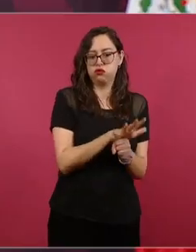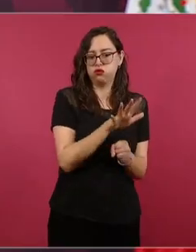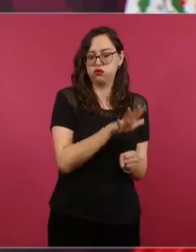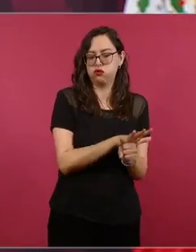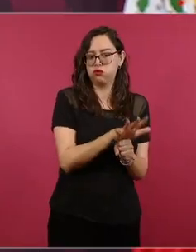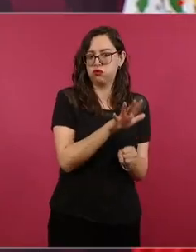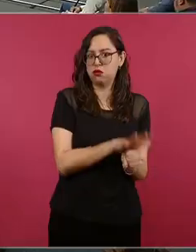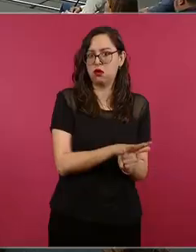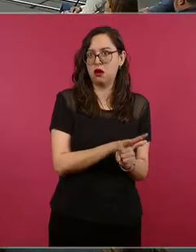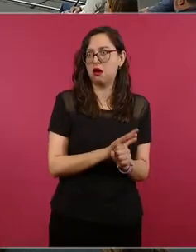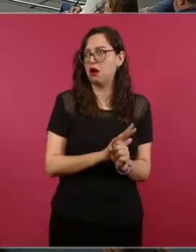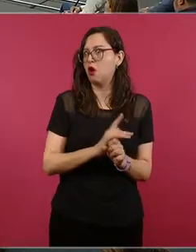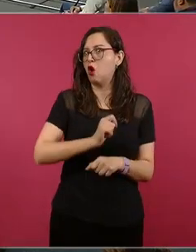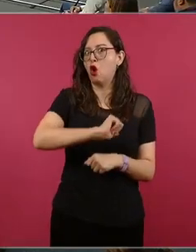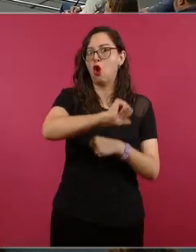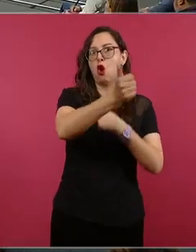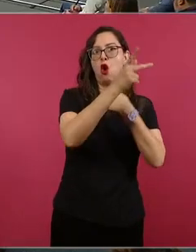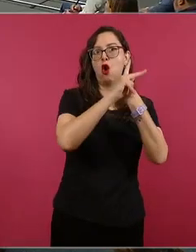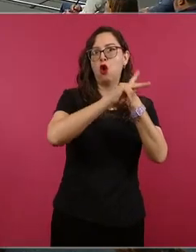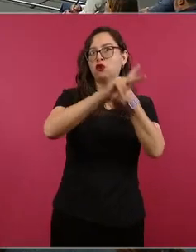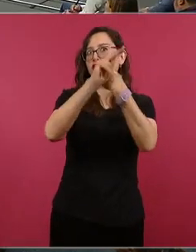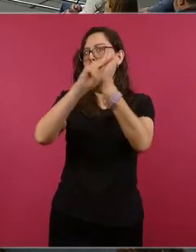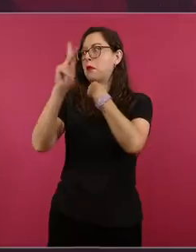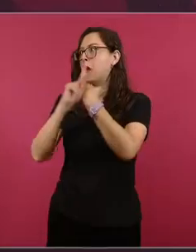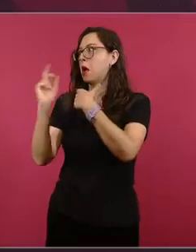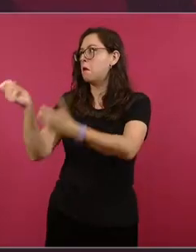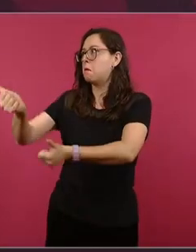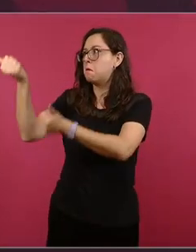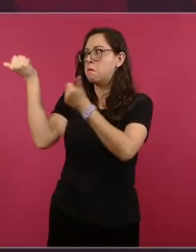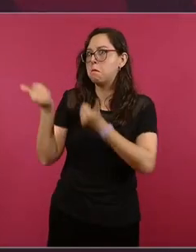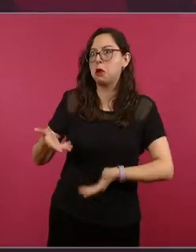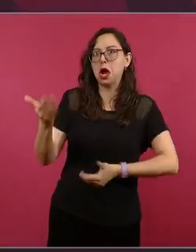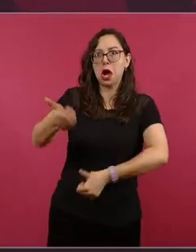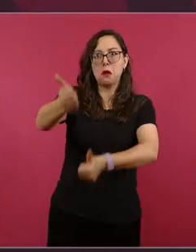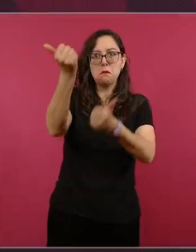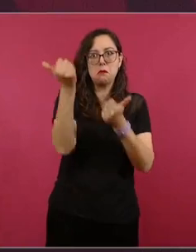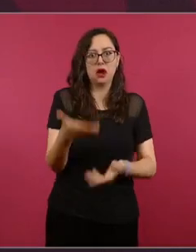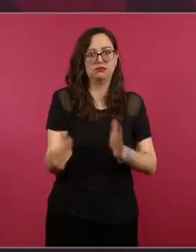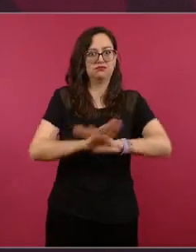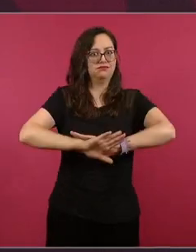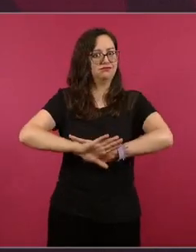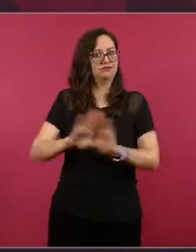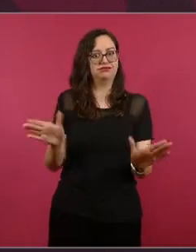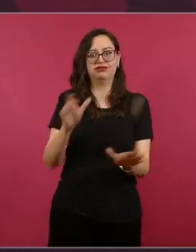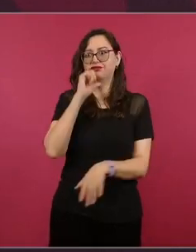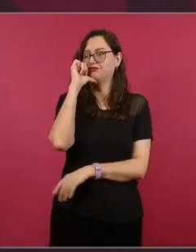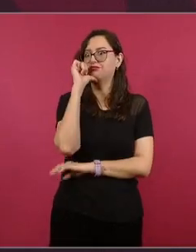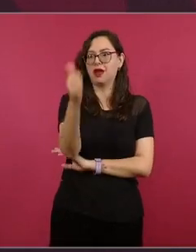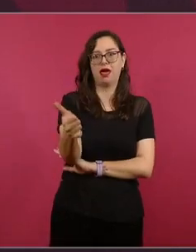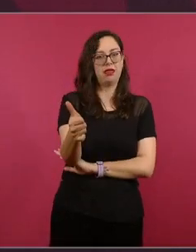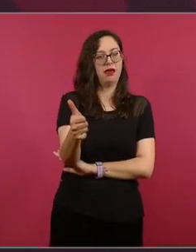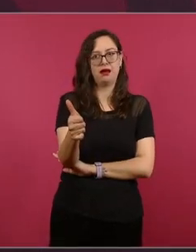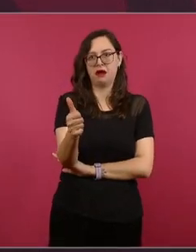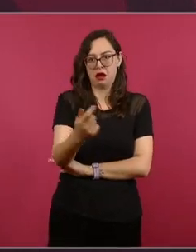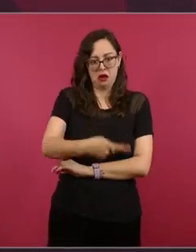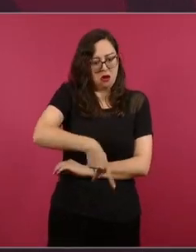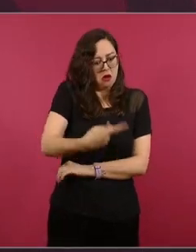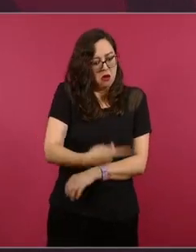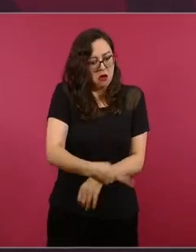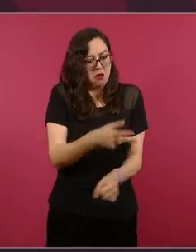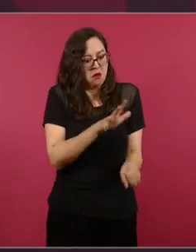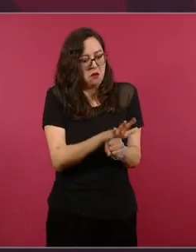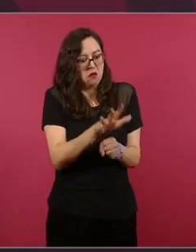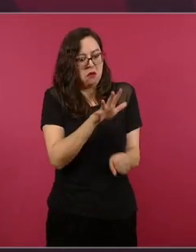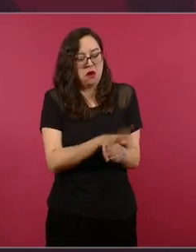y además había auge en la industria petroquímica. Llegan